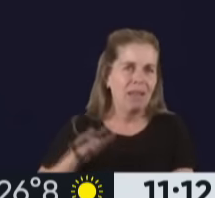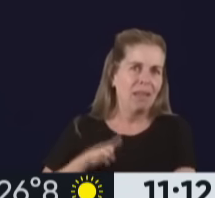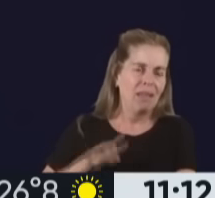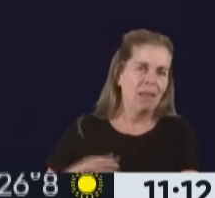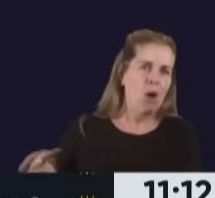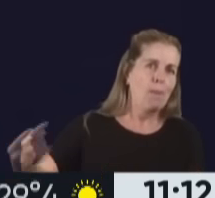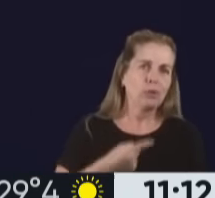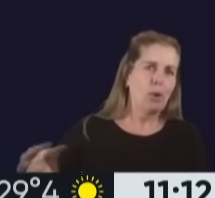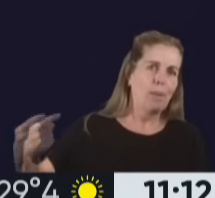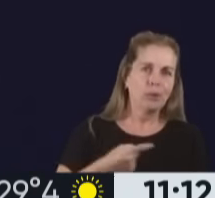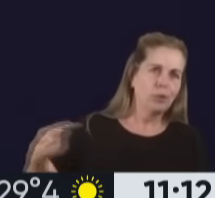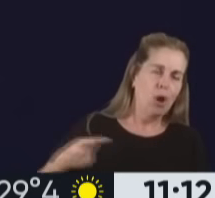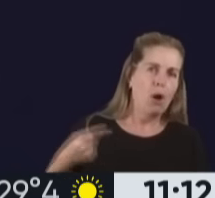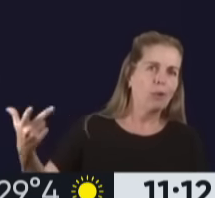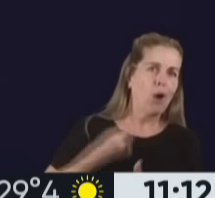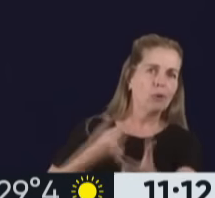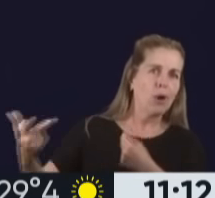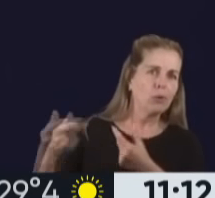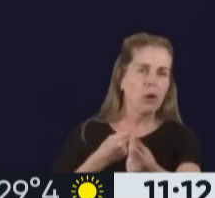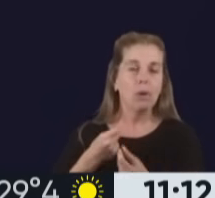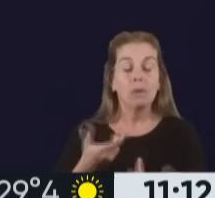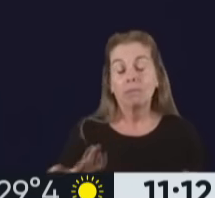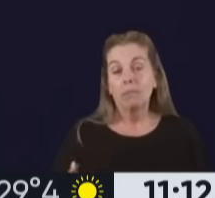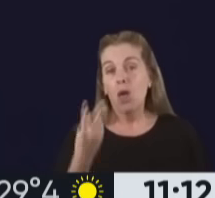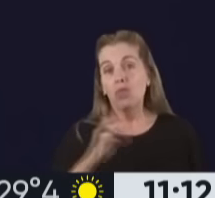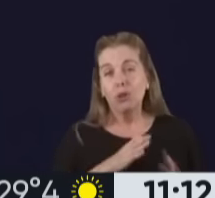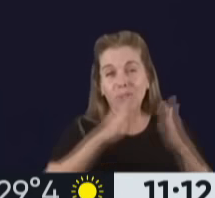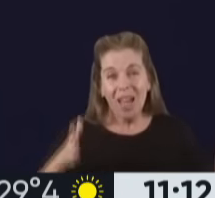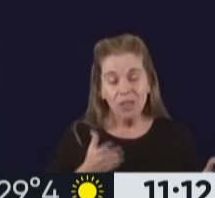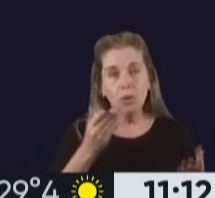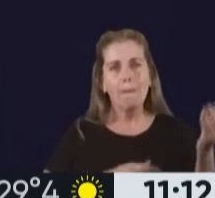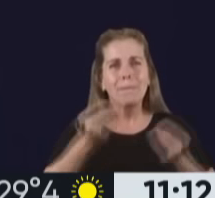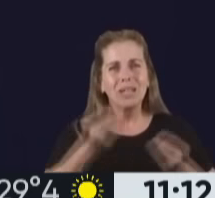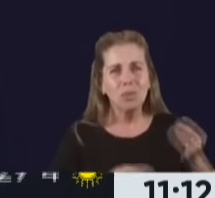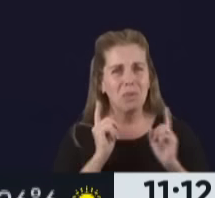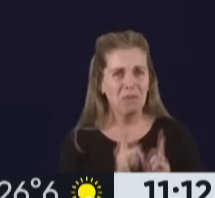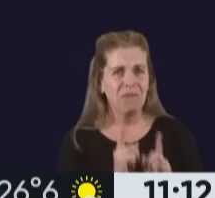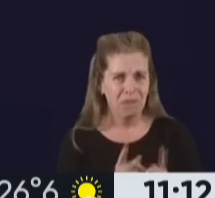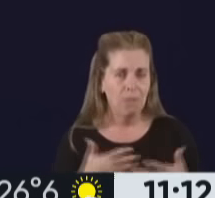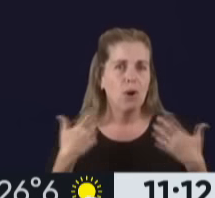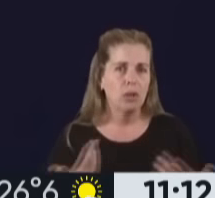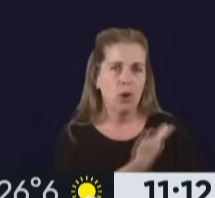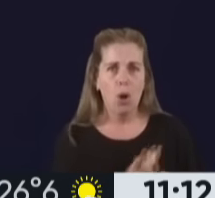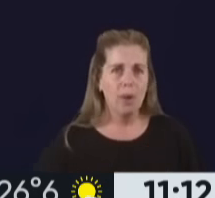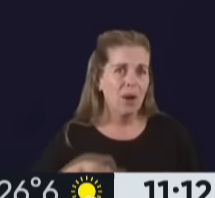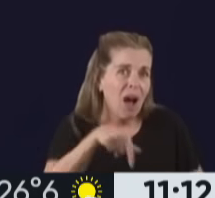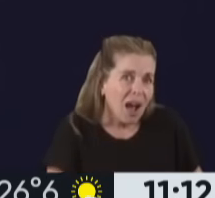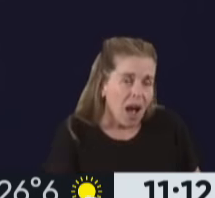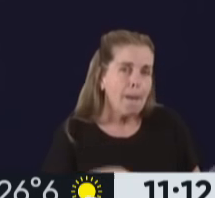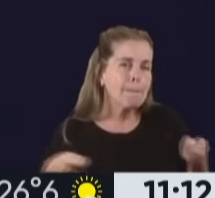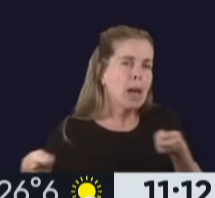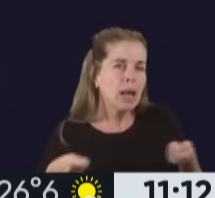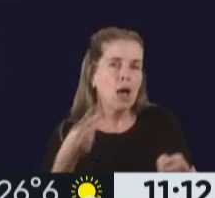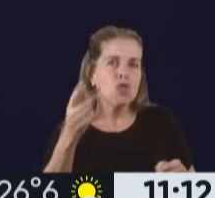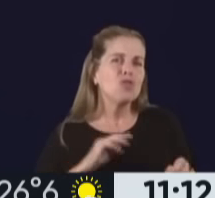fiscal y no aprobó los presupuestos presentados bajo esta lógica al Congreso, nuestra administración se vio obligada a gobernar los primeros